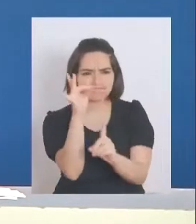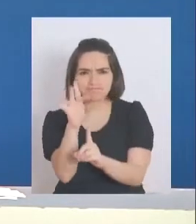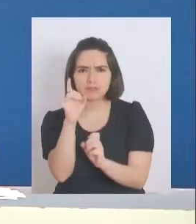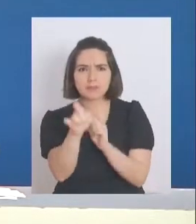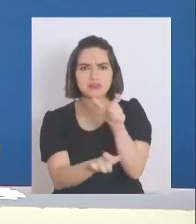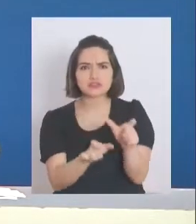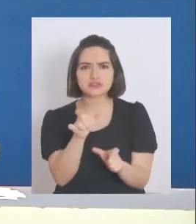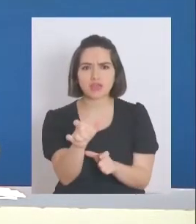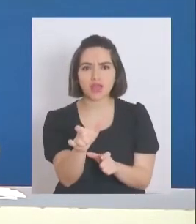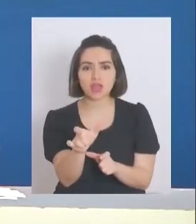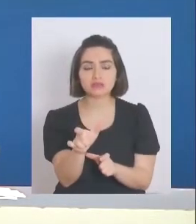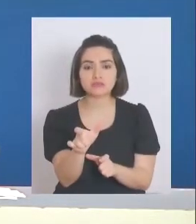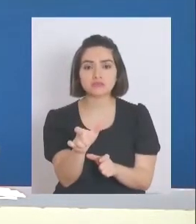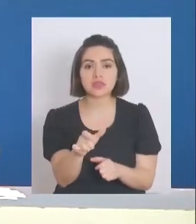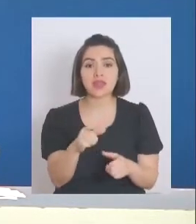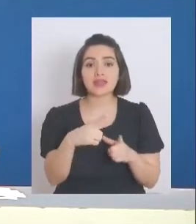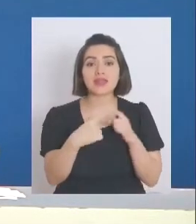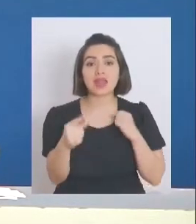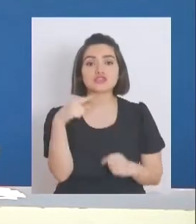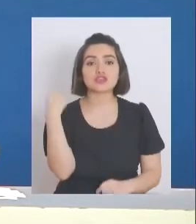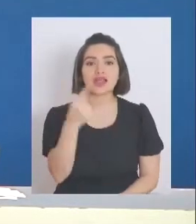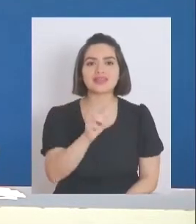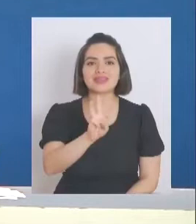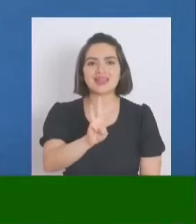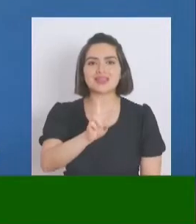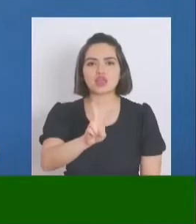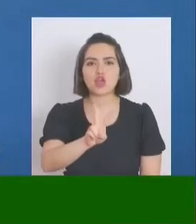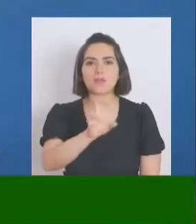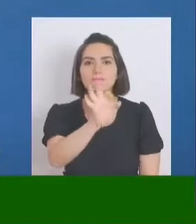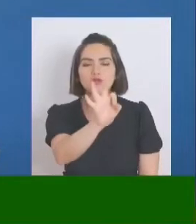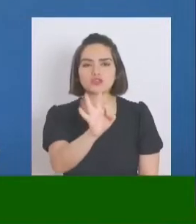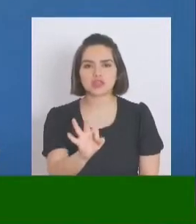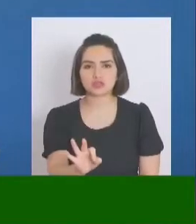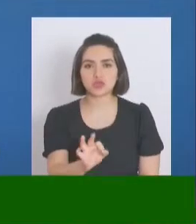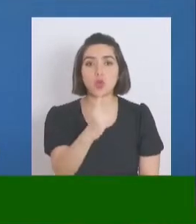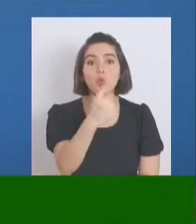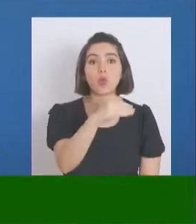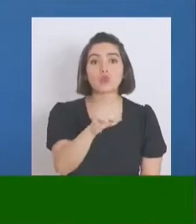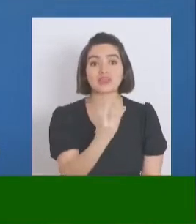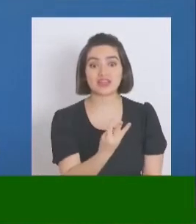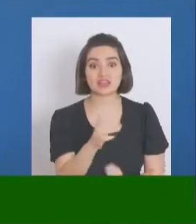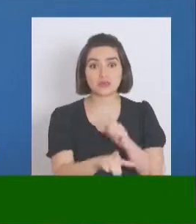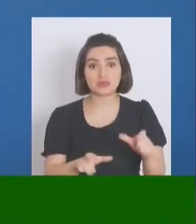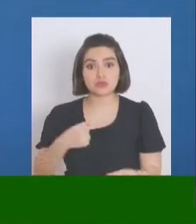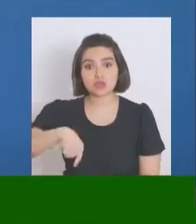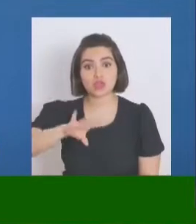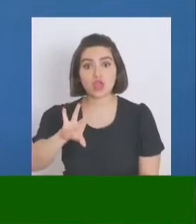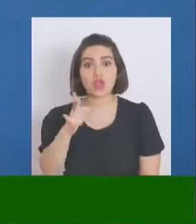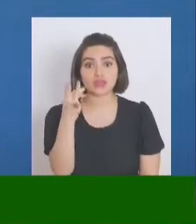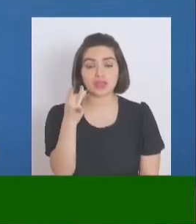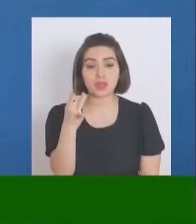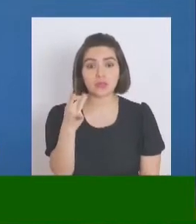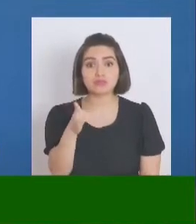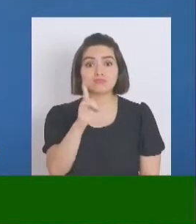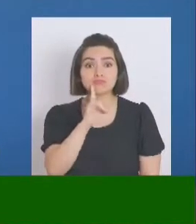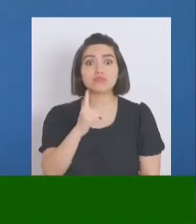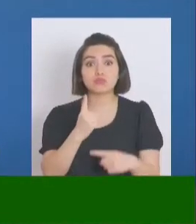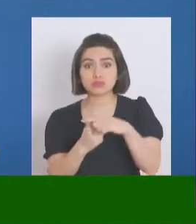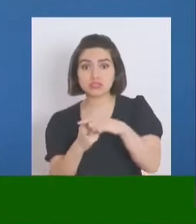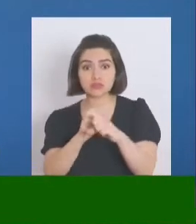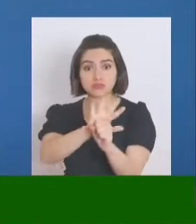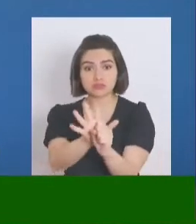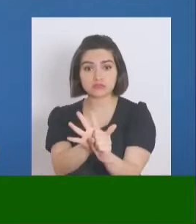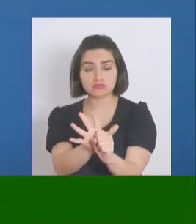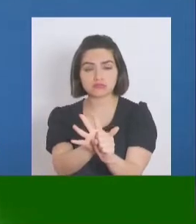nacional es actualmente de un 32%, es decir, un tercio de los pacientes que nosotros encontramos con exámenes positivos son